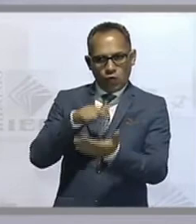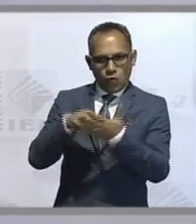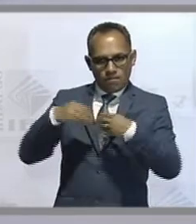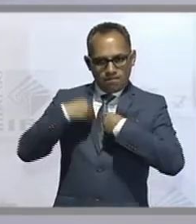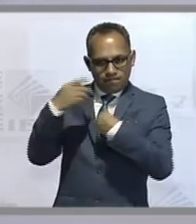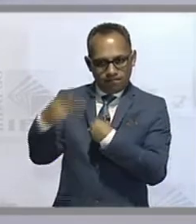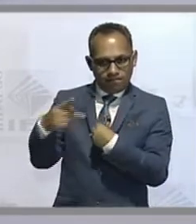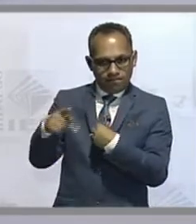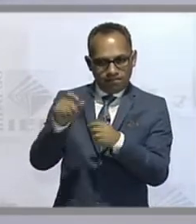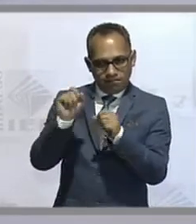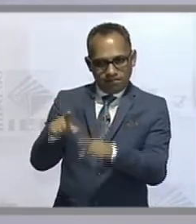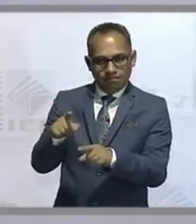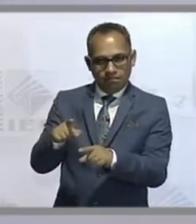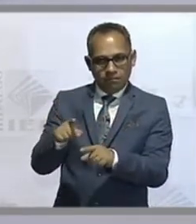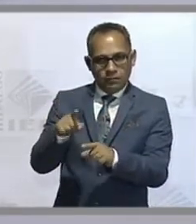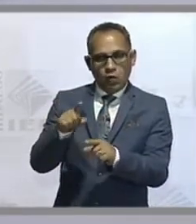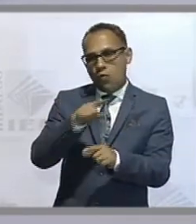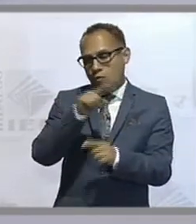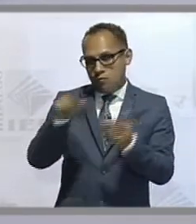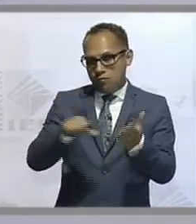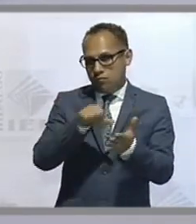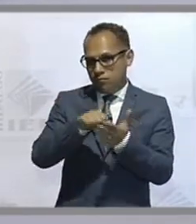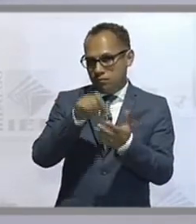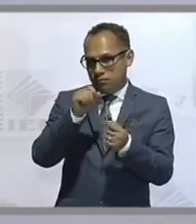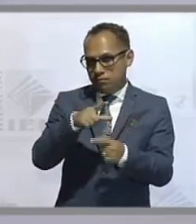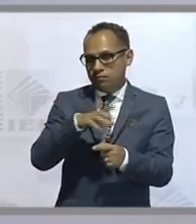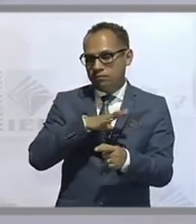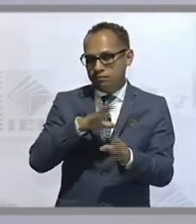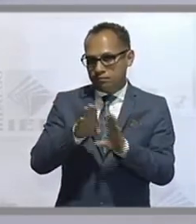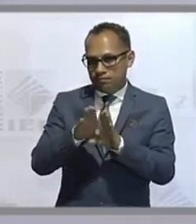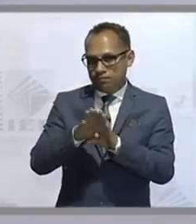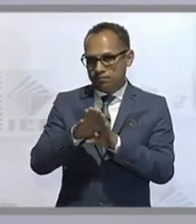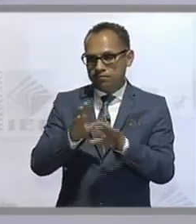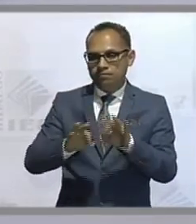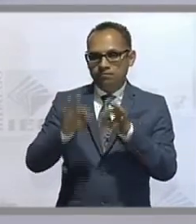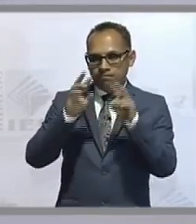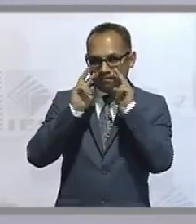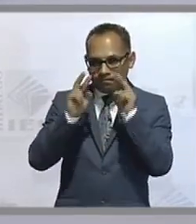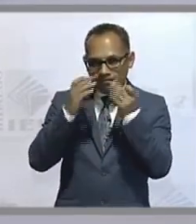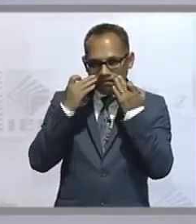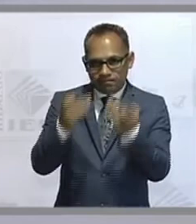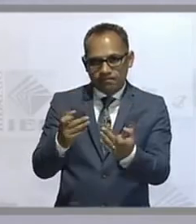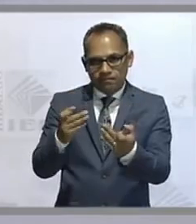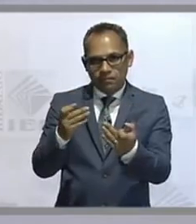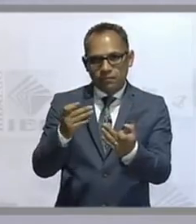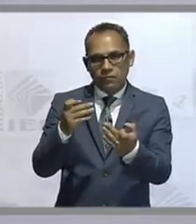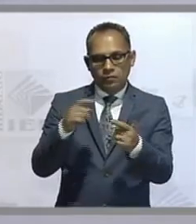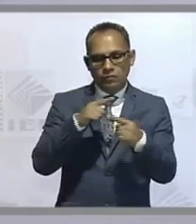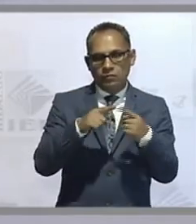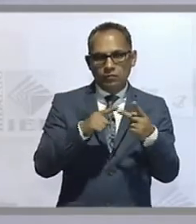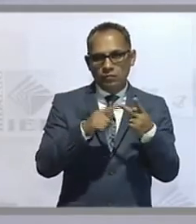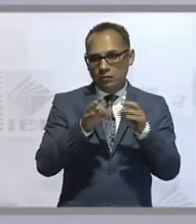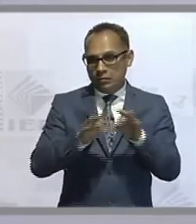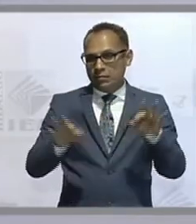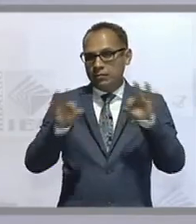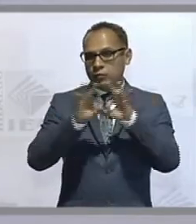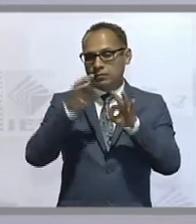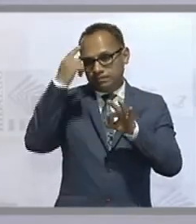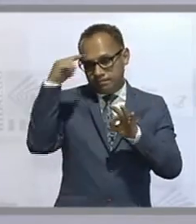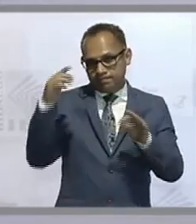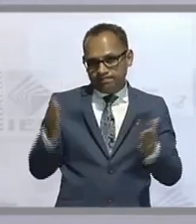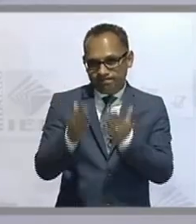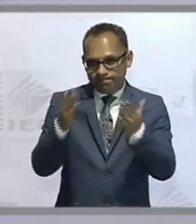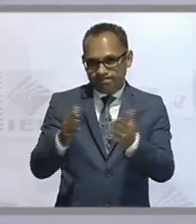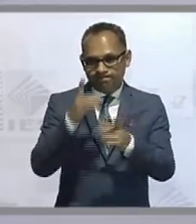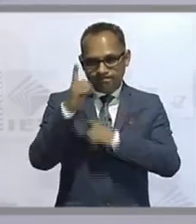de los centros educativos cómodos es dos puntos clave para impulsar el deporte a partir de hoy cuando